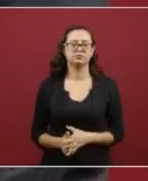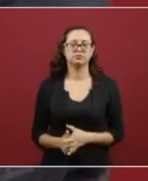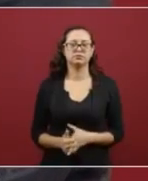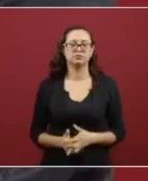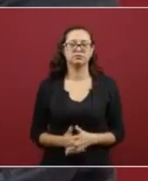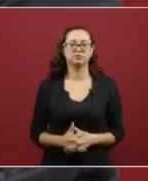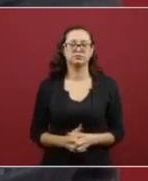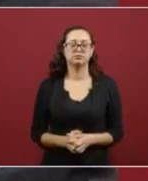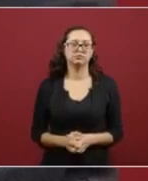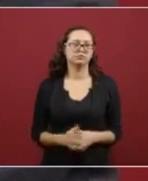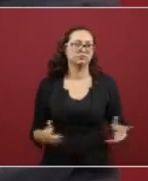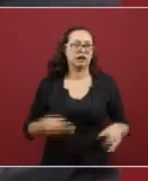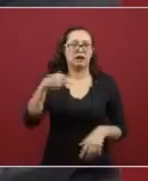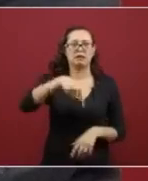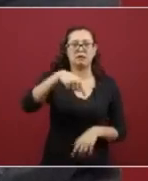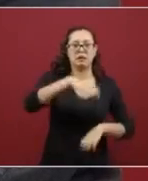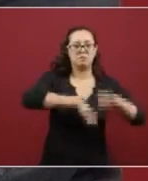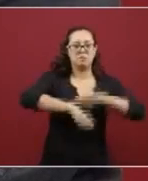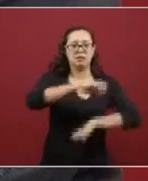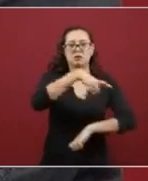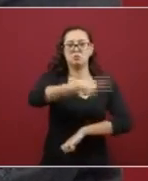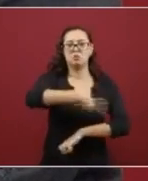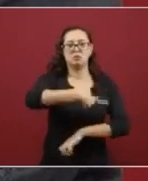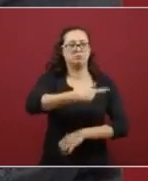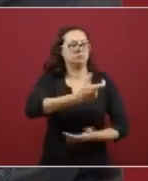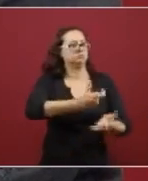se compran muy caros los medicamentos.